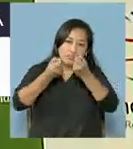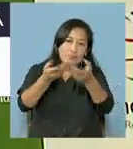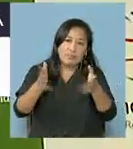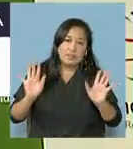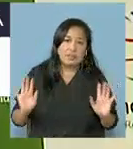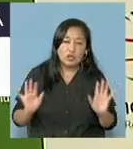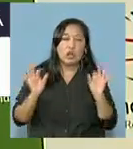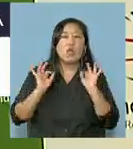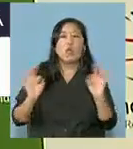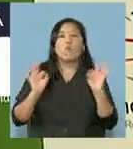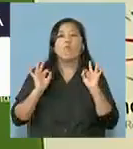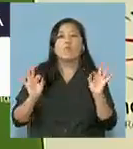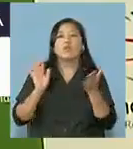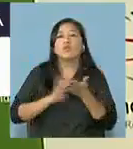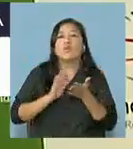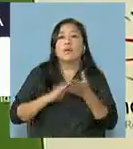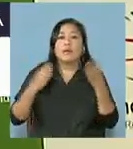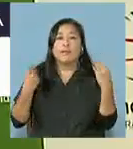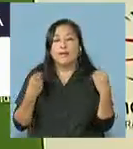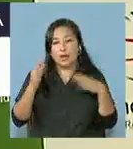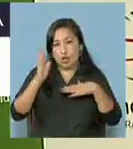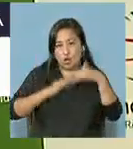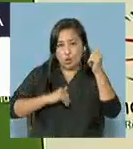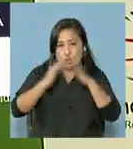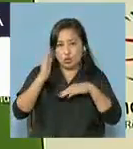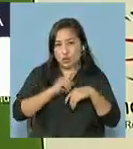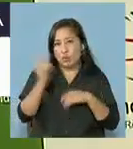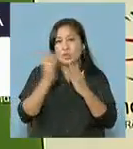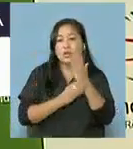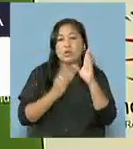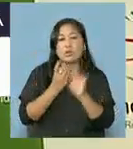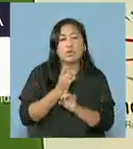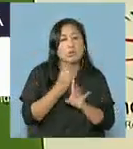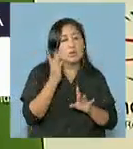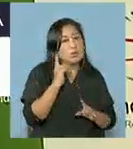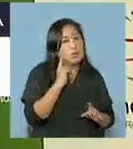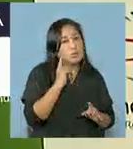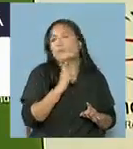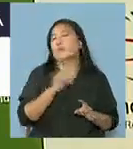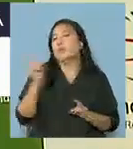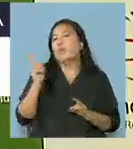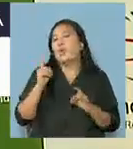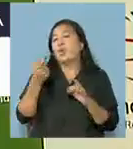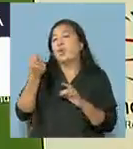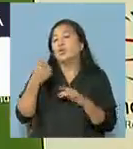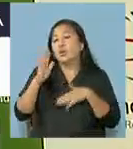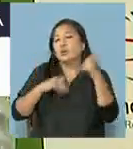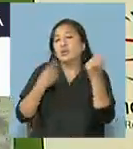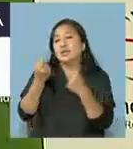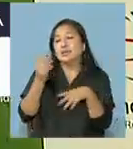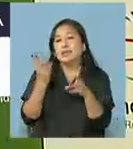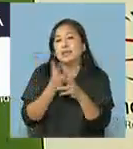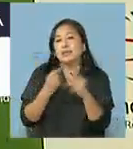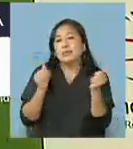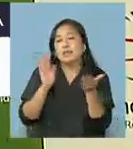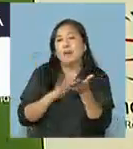por concluidas las tareas de lo que respecta a la parte civil del Ministerio. Otra obra que estaba también a punto de terminar, y por la